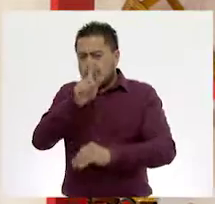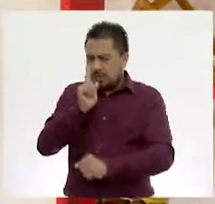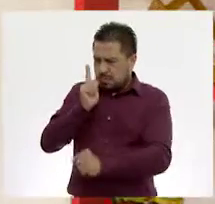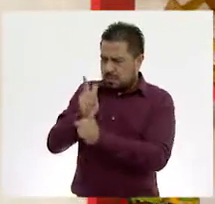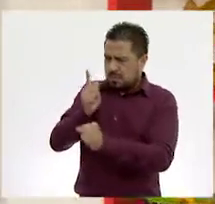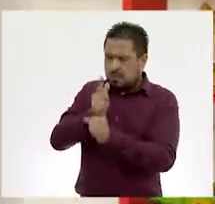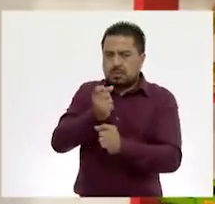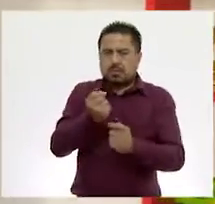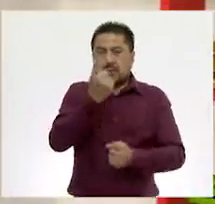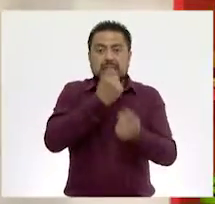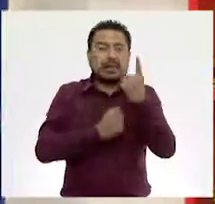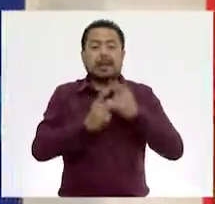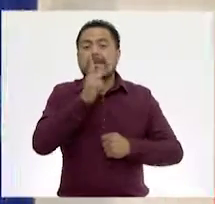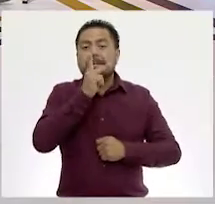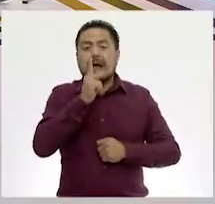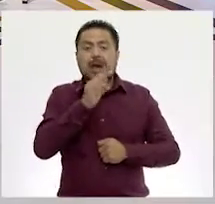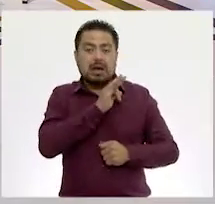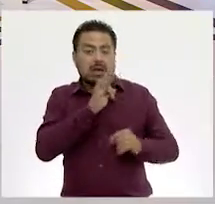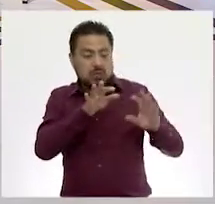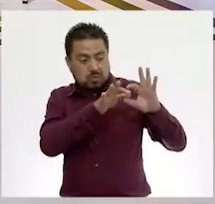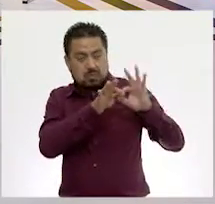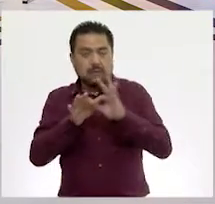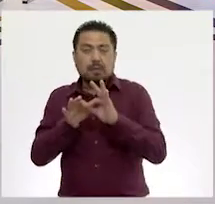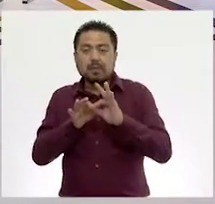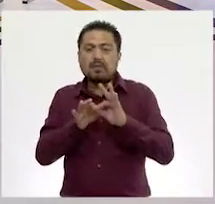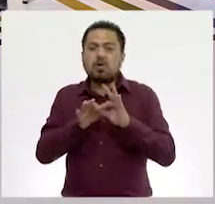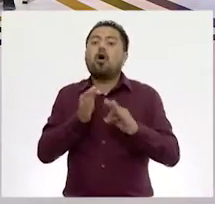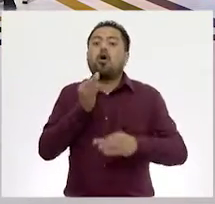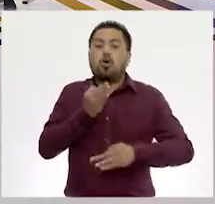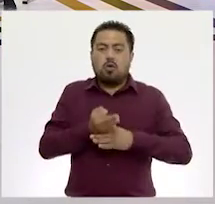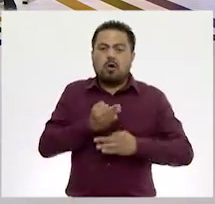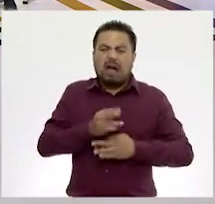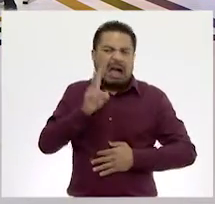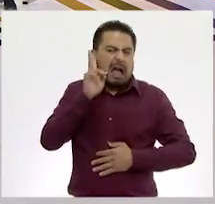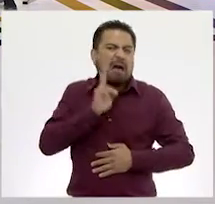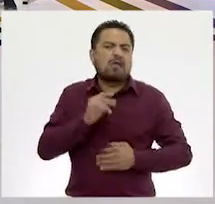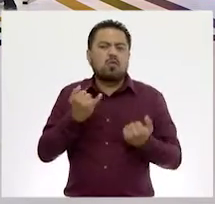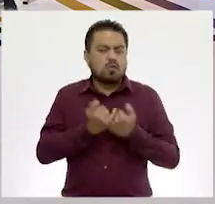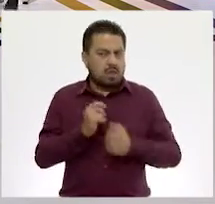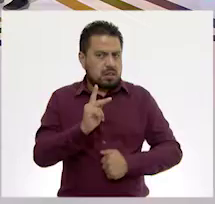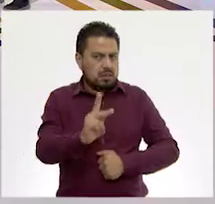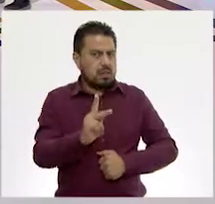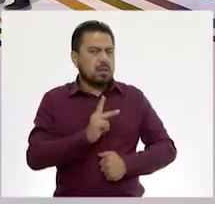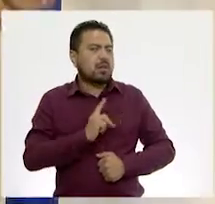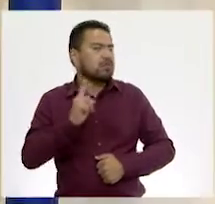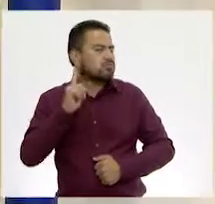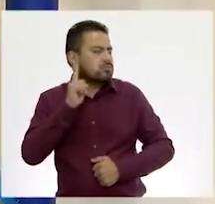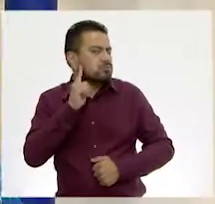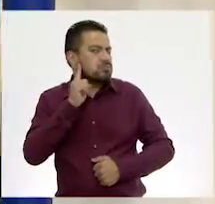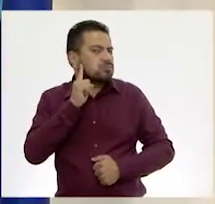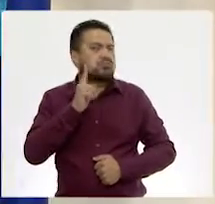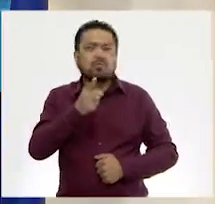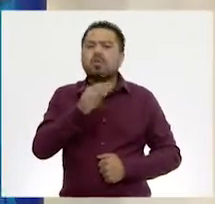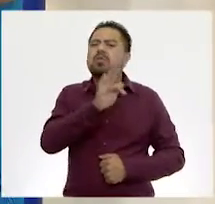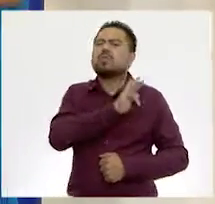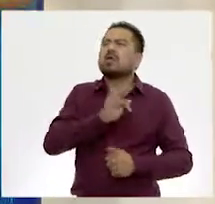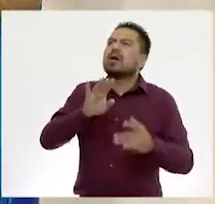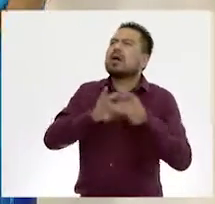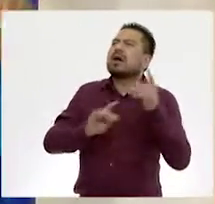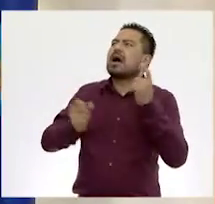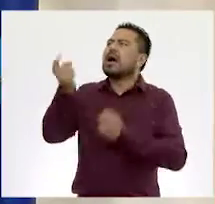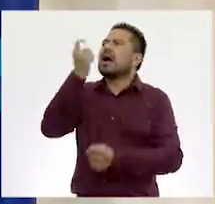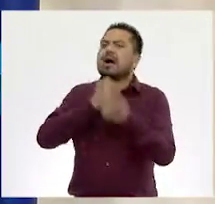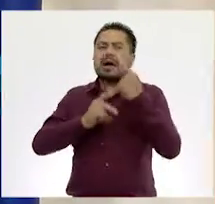identificaste algunas palabras que riman, vamos a ver si coinciden con las mías. Vamos a escuchar. Si puedes ir señalando